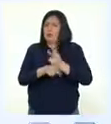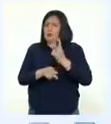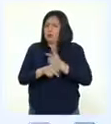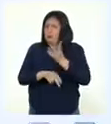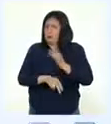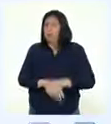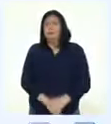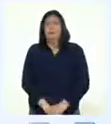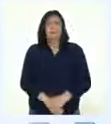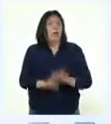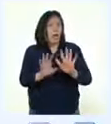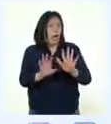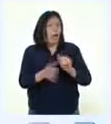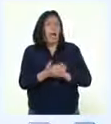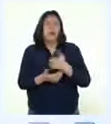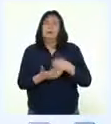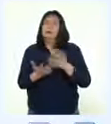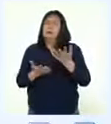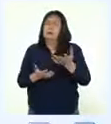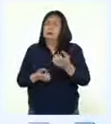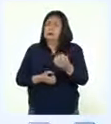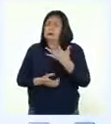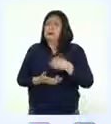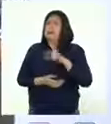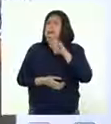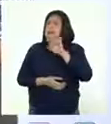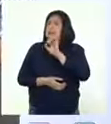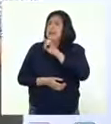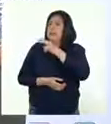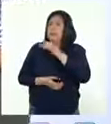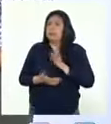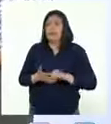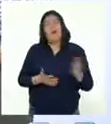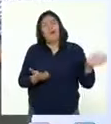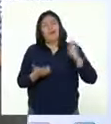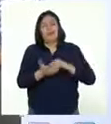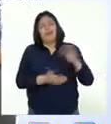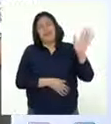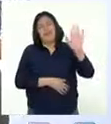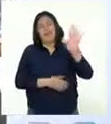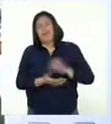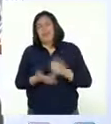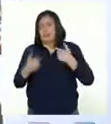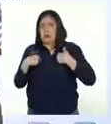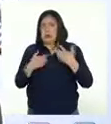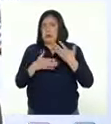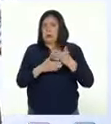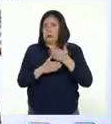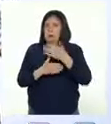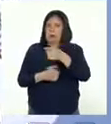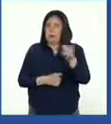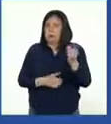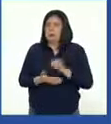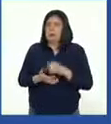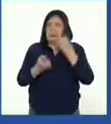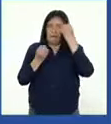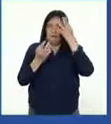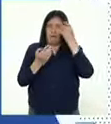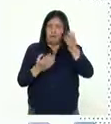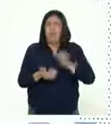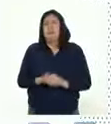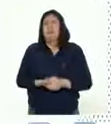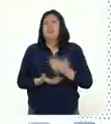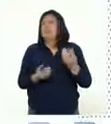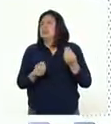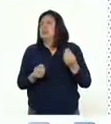prevención. Sigamos ahora con lo que tiene que decirnos Nashley. Hola de nuevo. Quiero compartir con ustedes esta